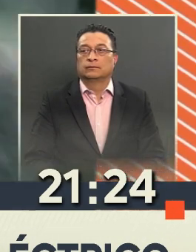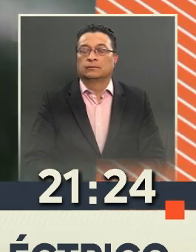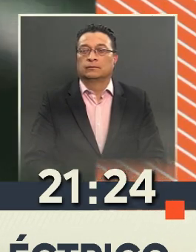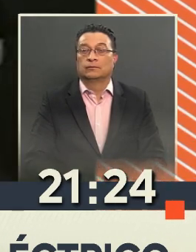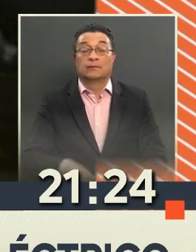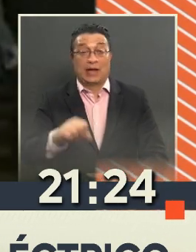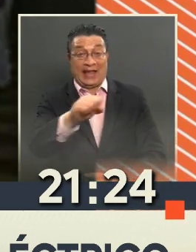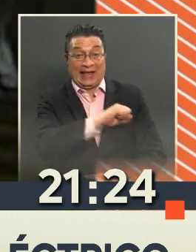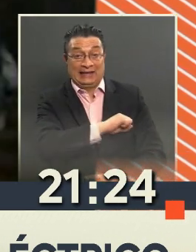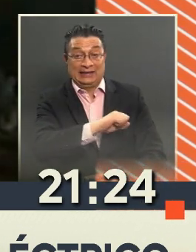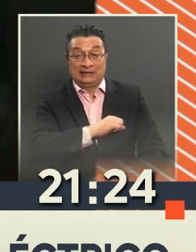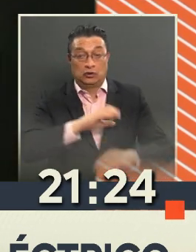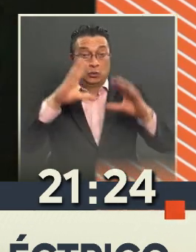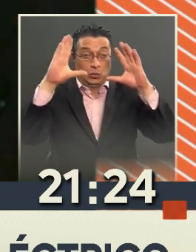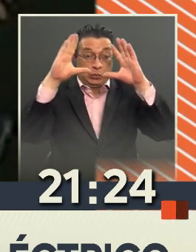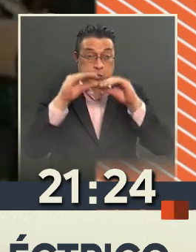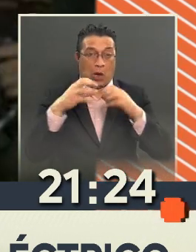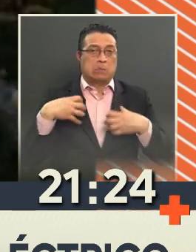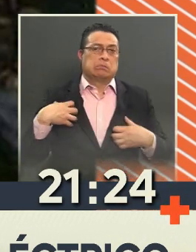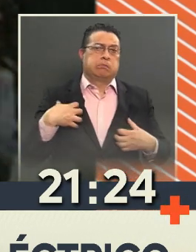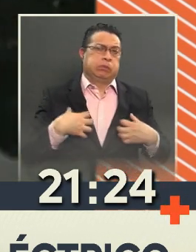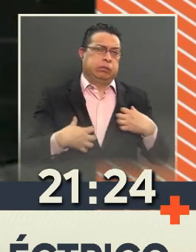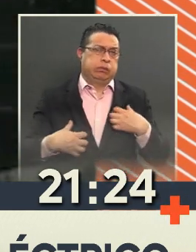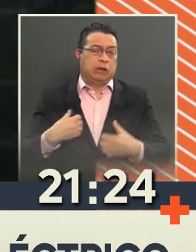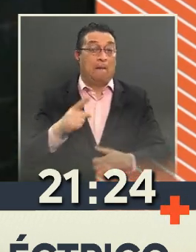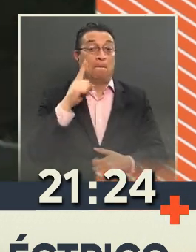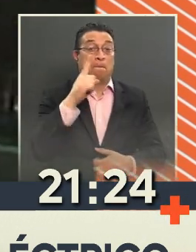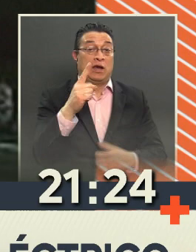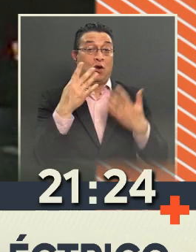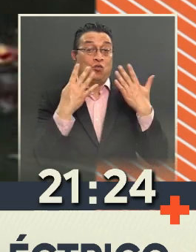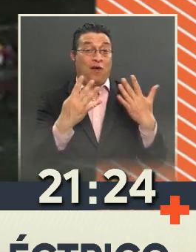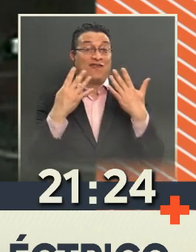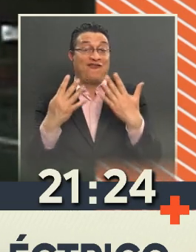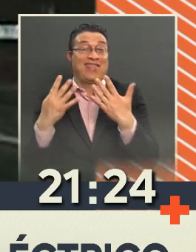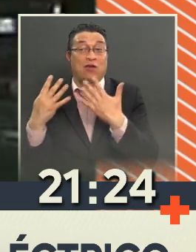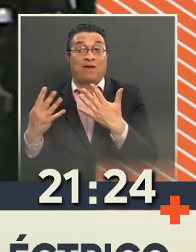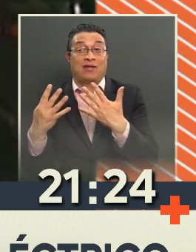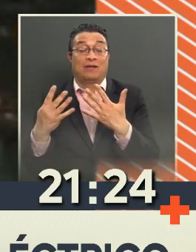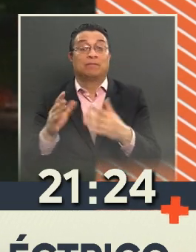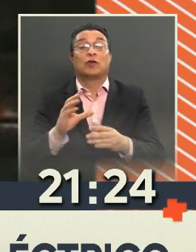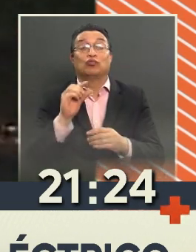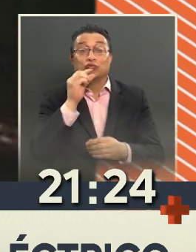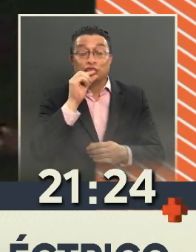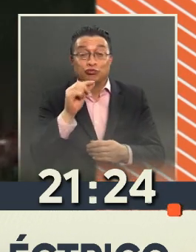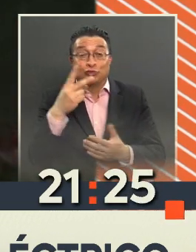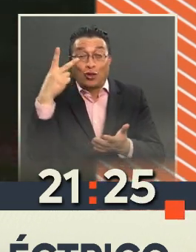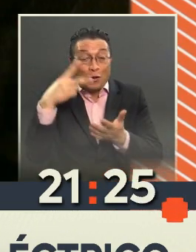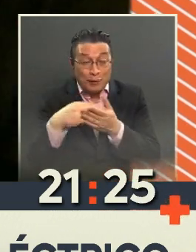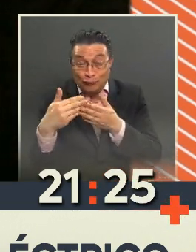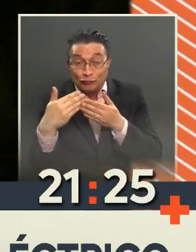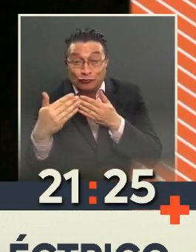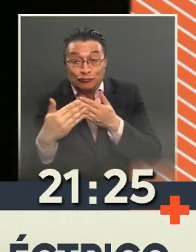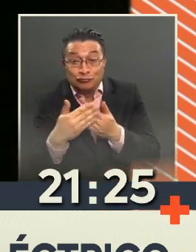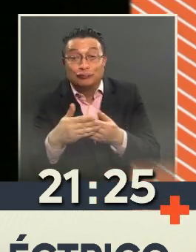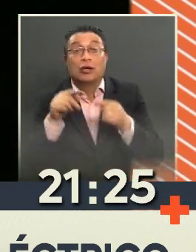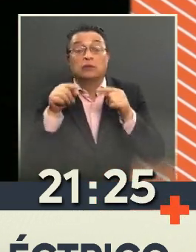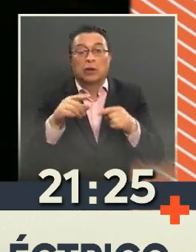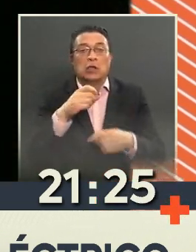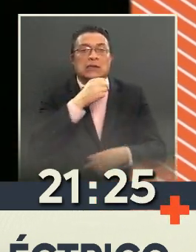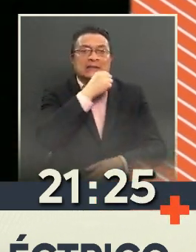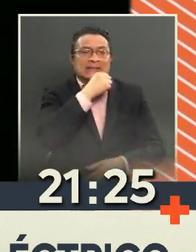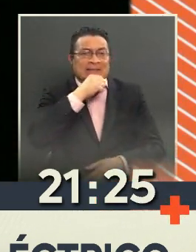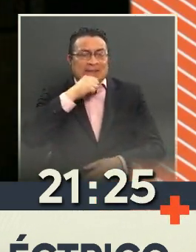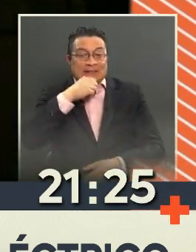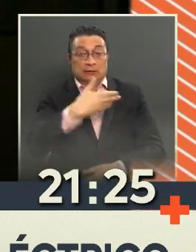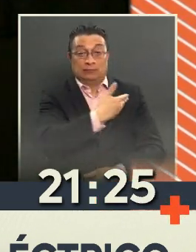Santiago estaba a oscuras y muy molesto. Corría 1999, se acababa el siglo XX y producto de la durísima sequía, el gobierno de